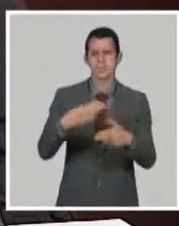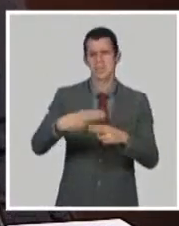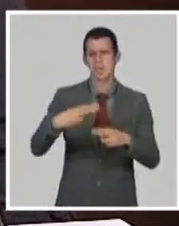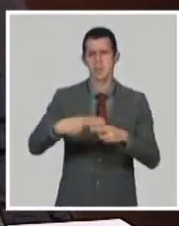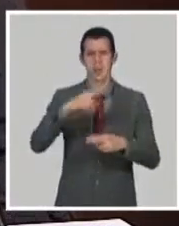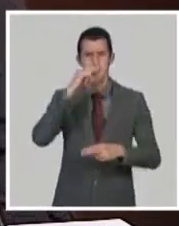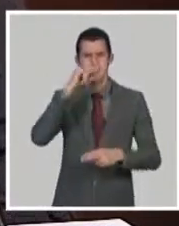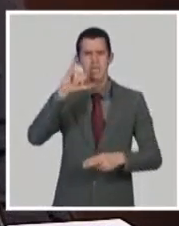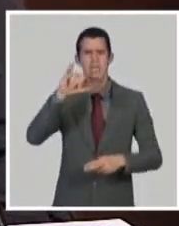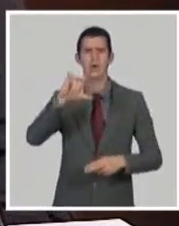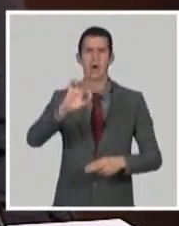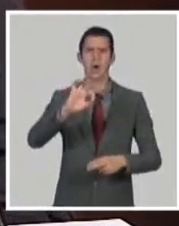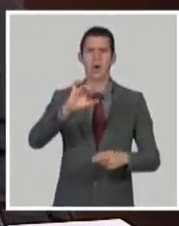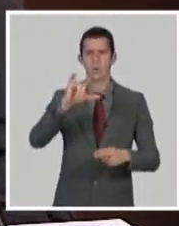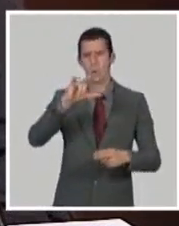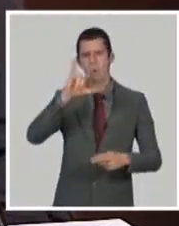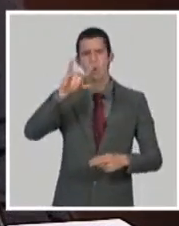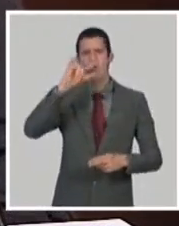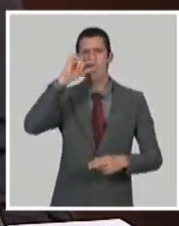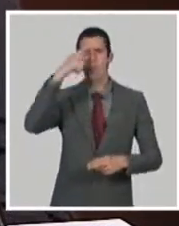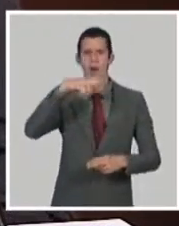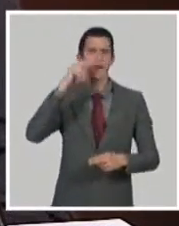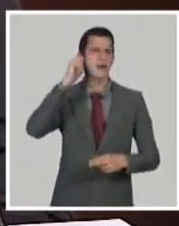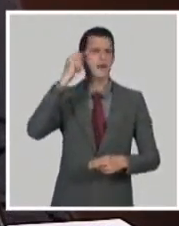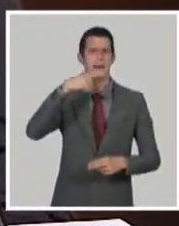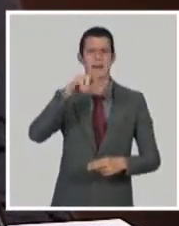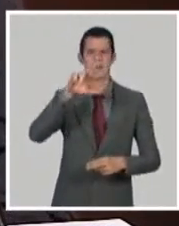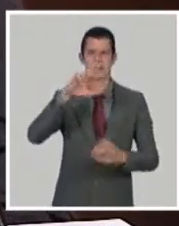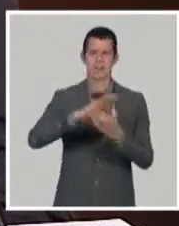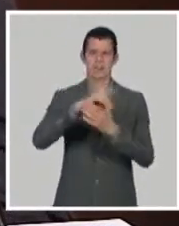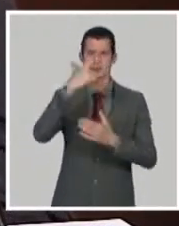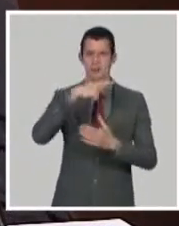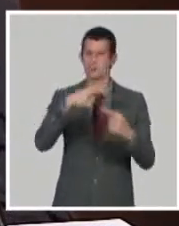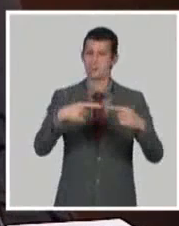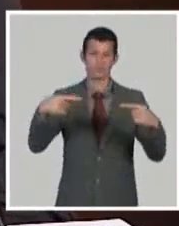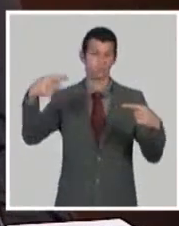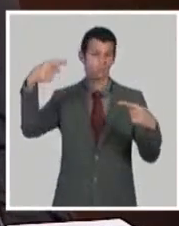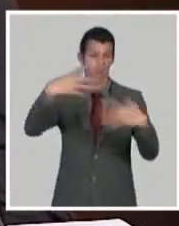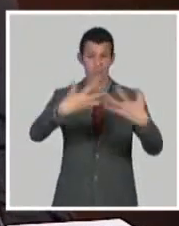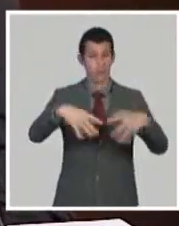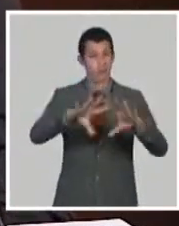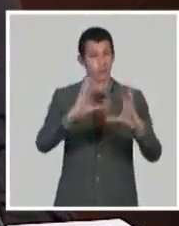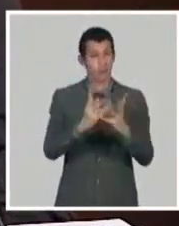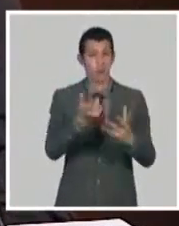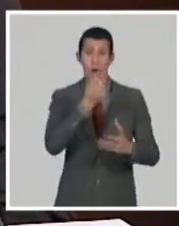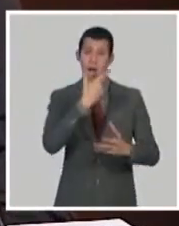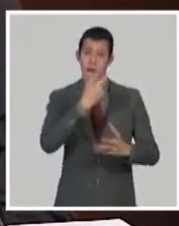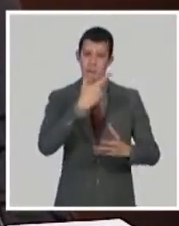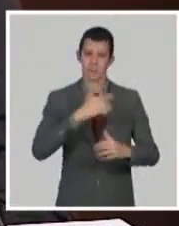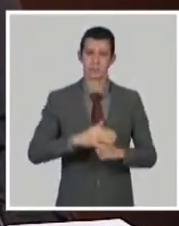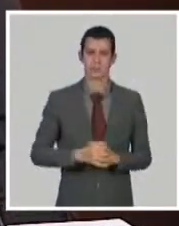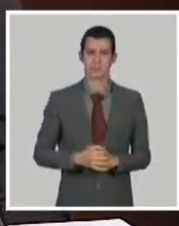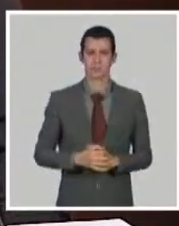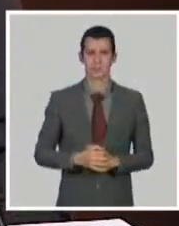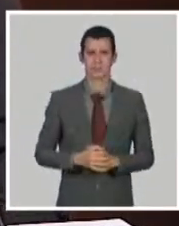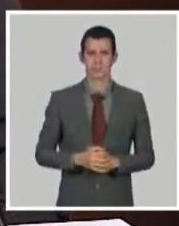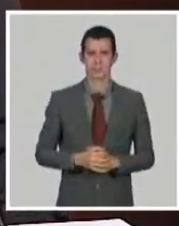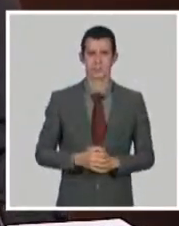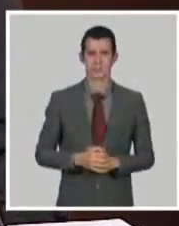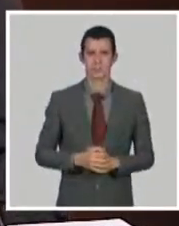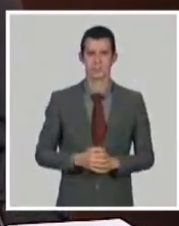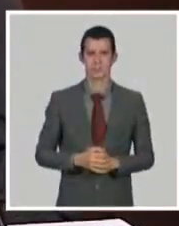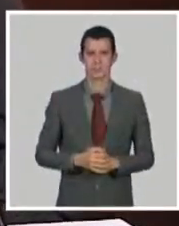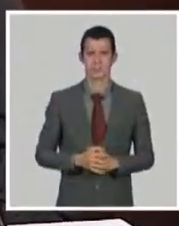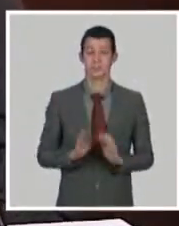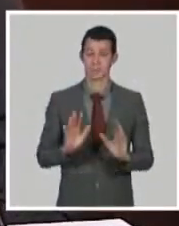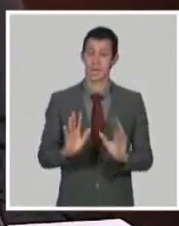que el concepto de unidad de todas las entidades de BioCuba Pharma parte de que todos somos parte de la misma cadena,